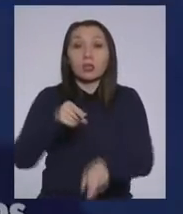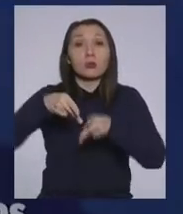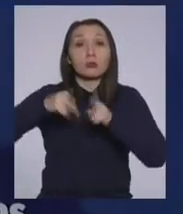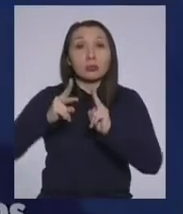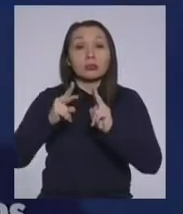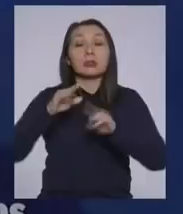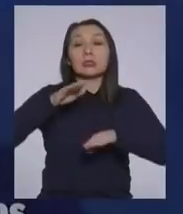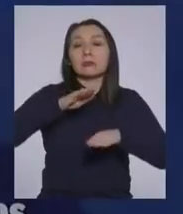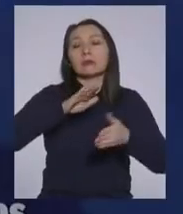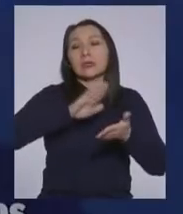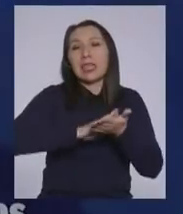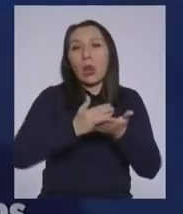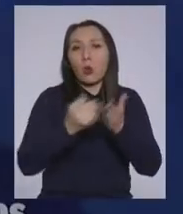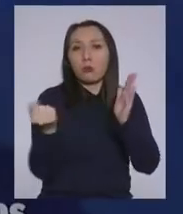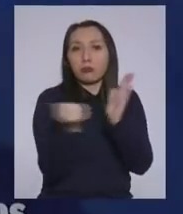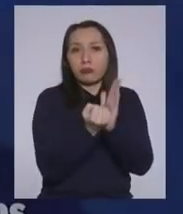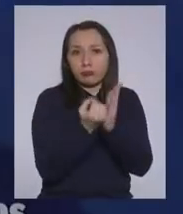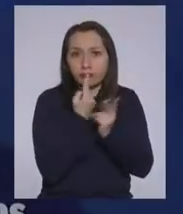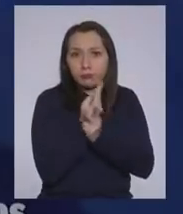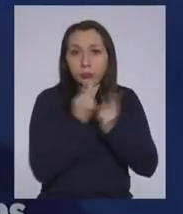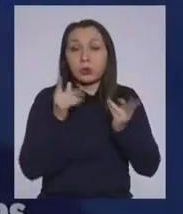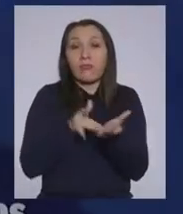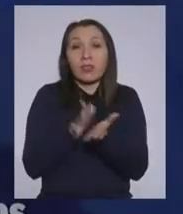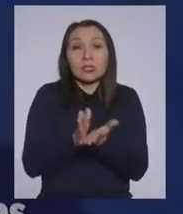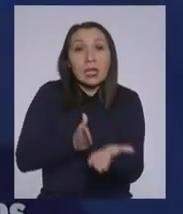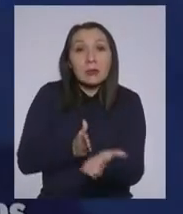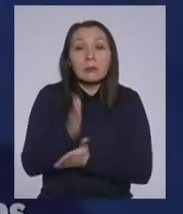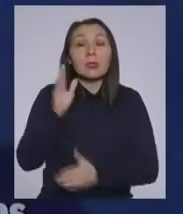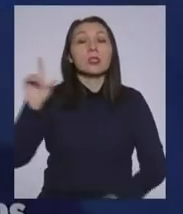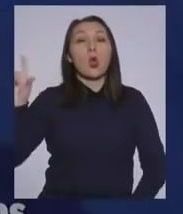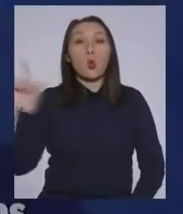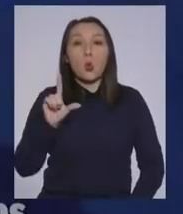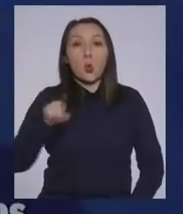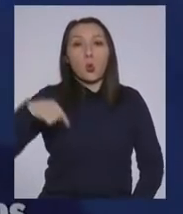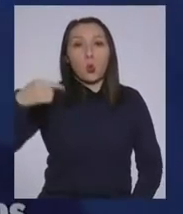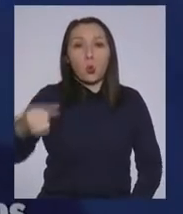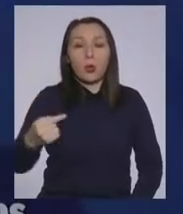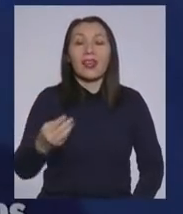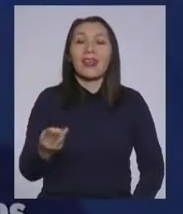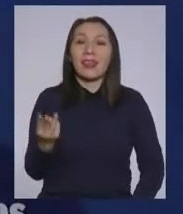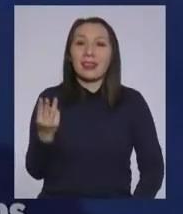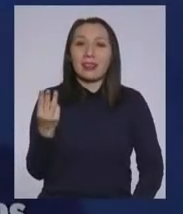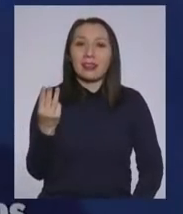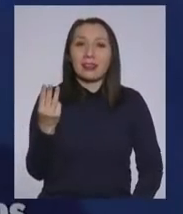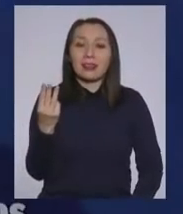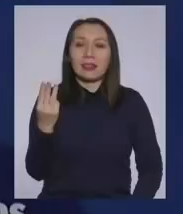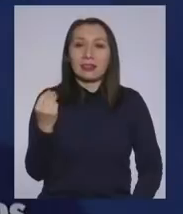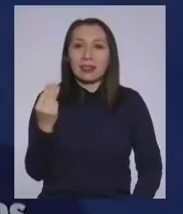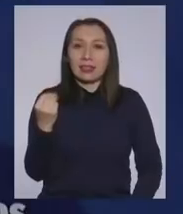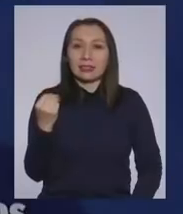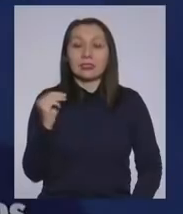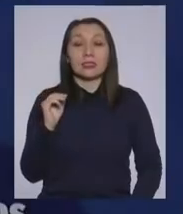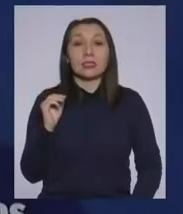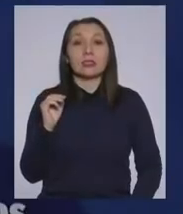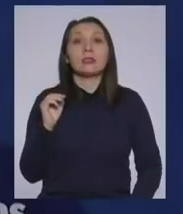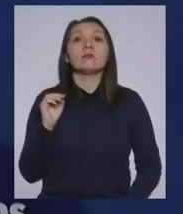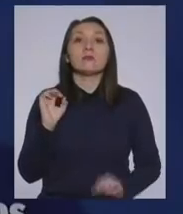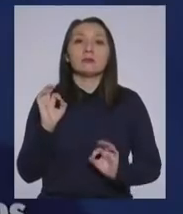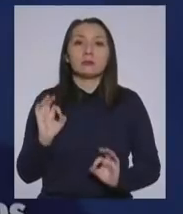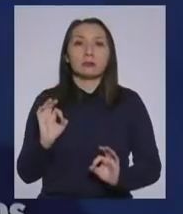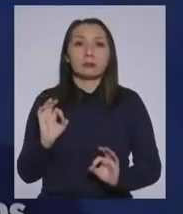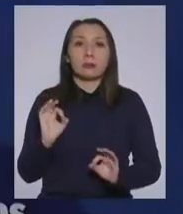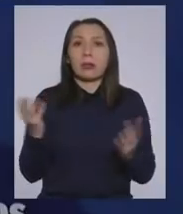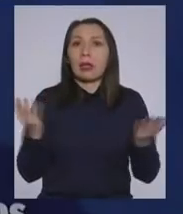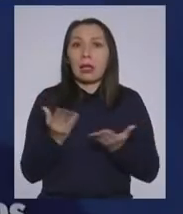autorización sanitaria o resolución sanitaria tiene como fecha de inicio el lunes 13 para que